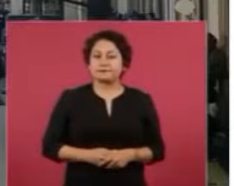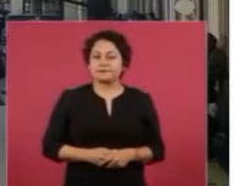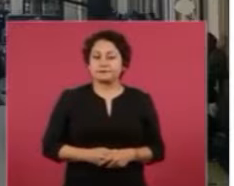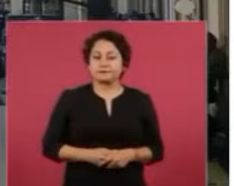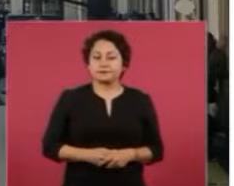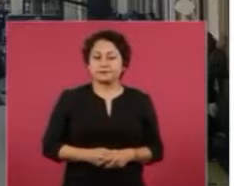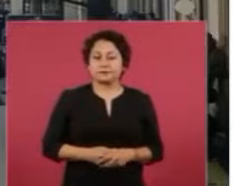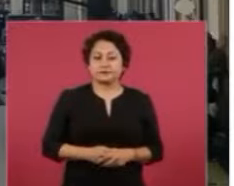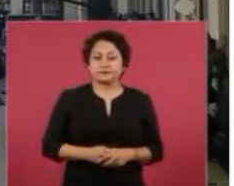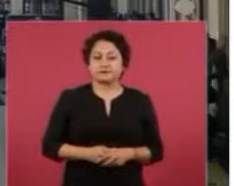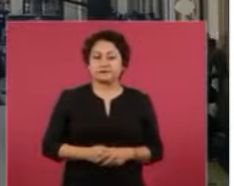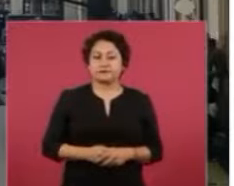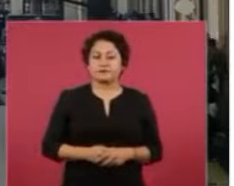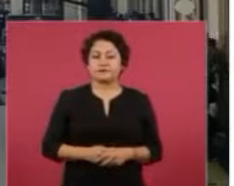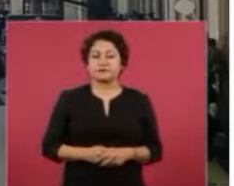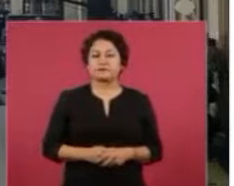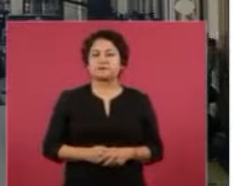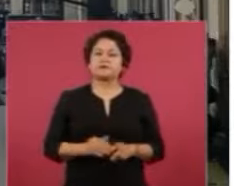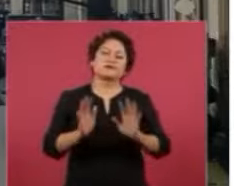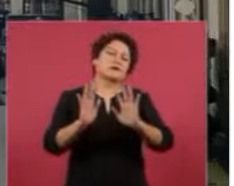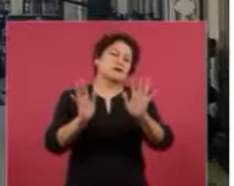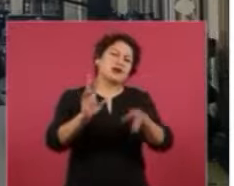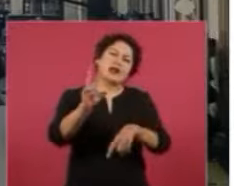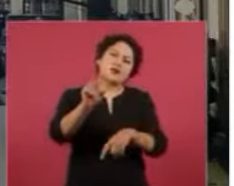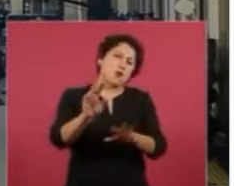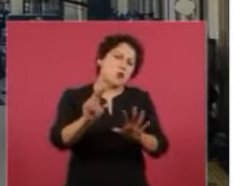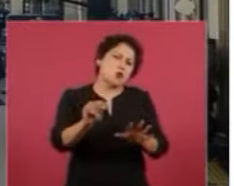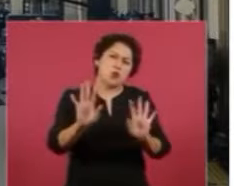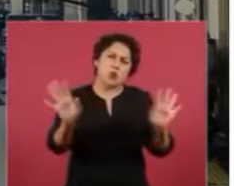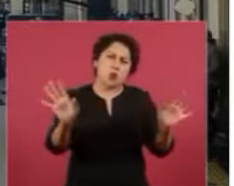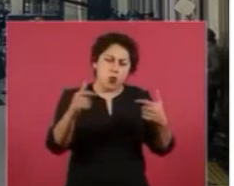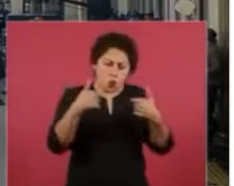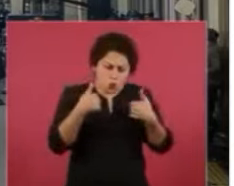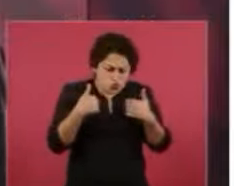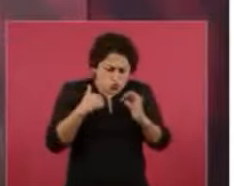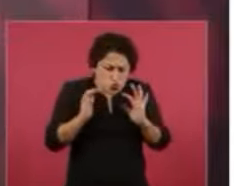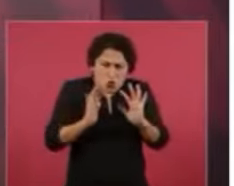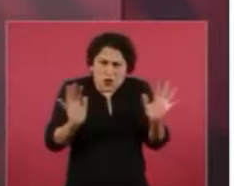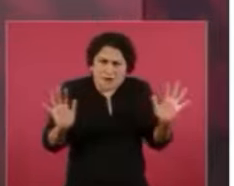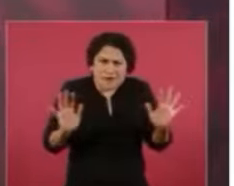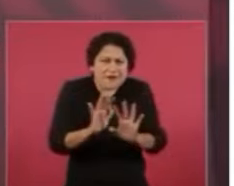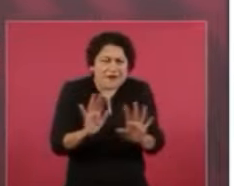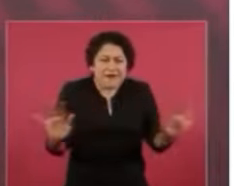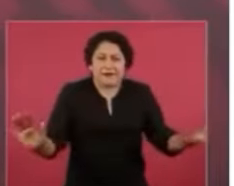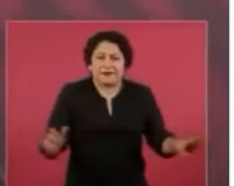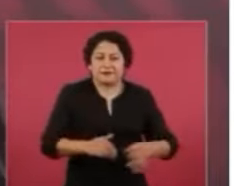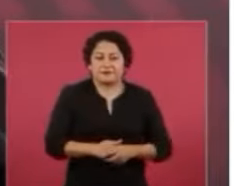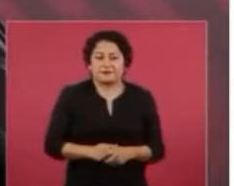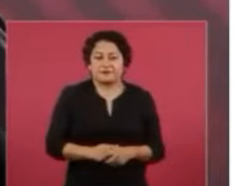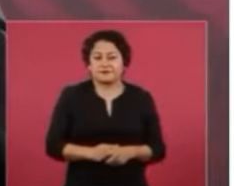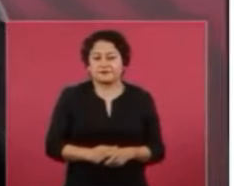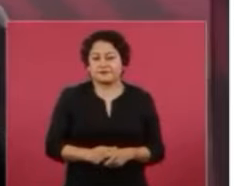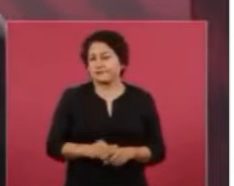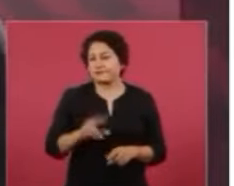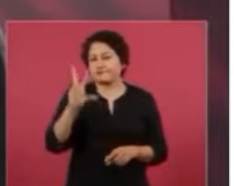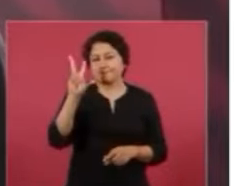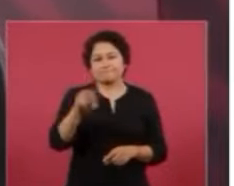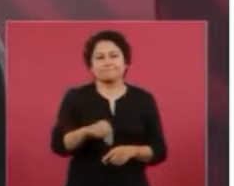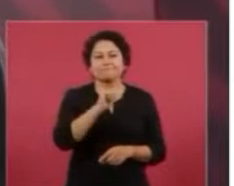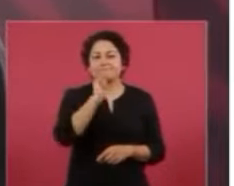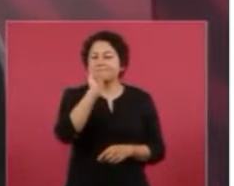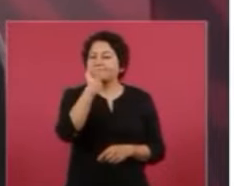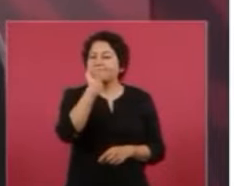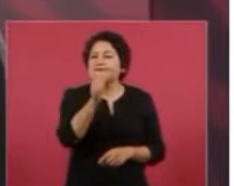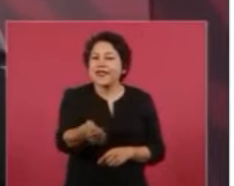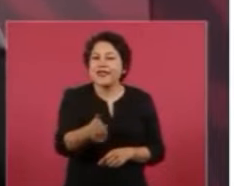ya no ya no ya ya no voy ver nada ya este no no no nada nada